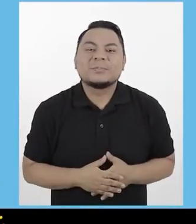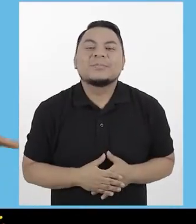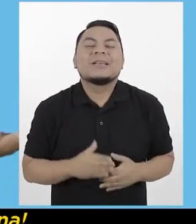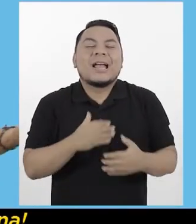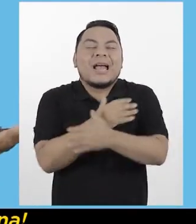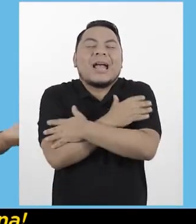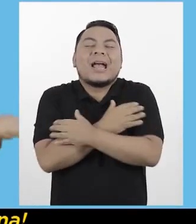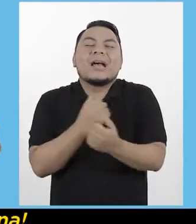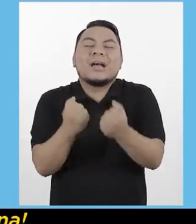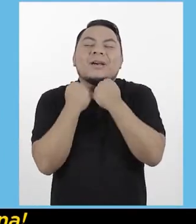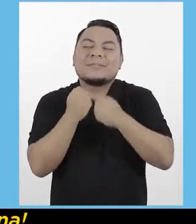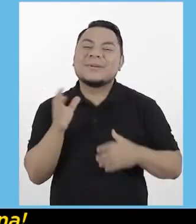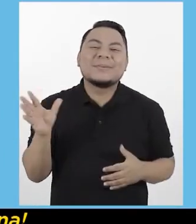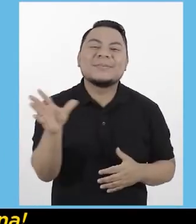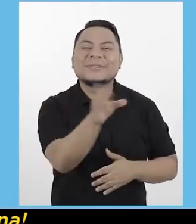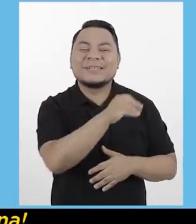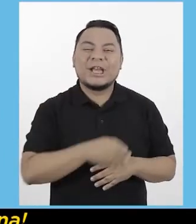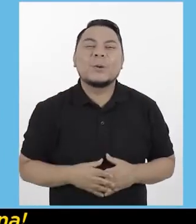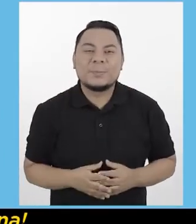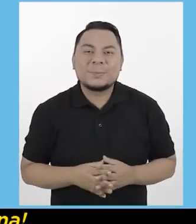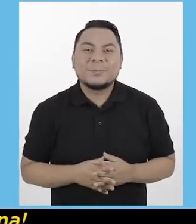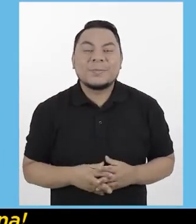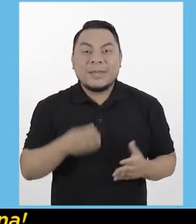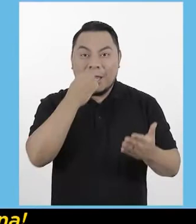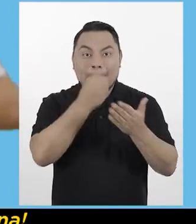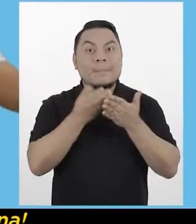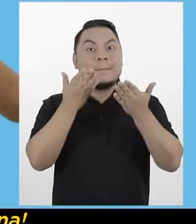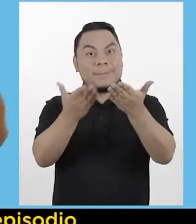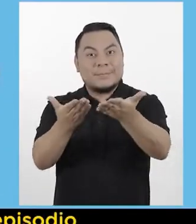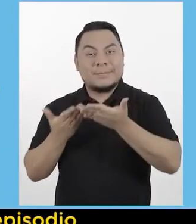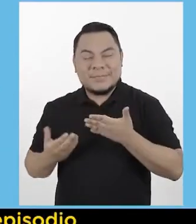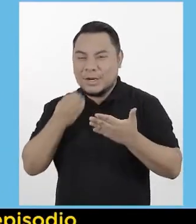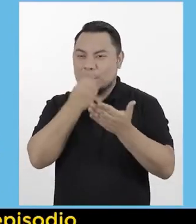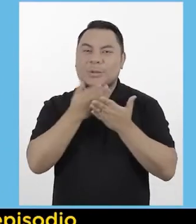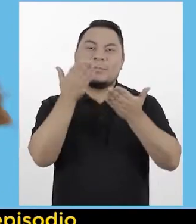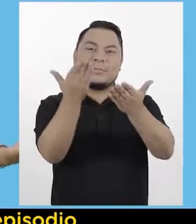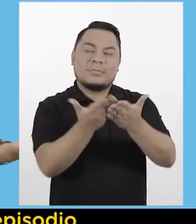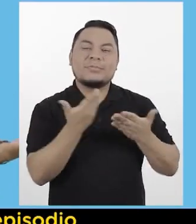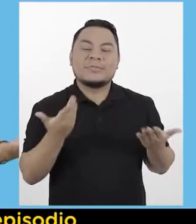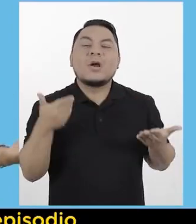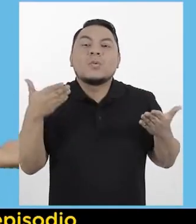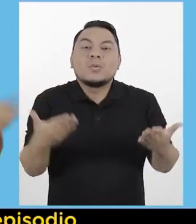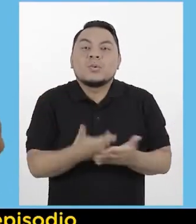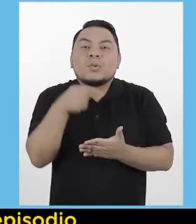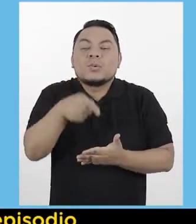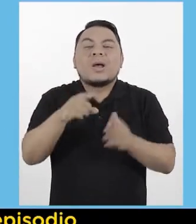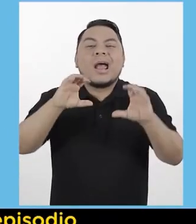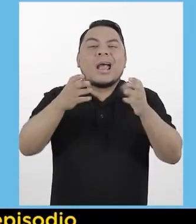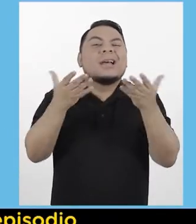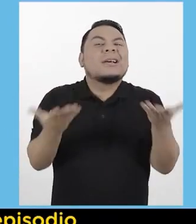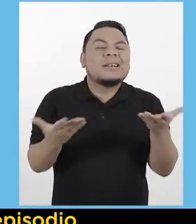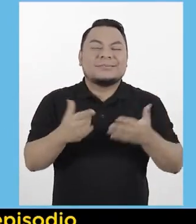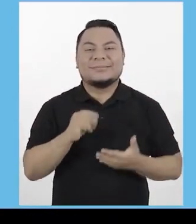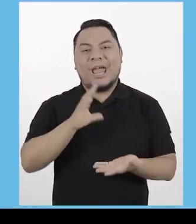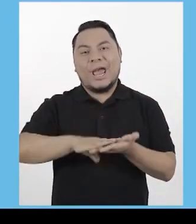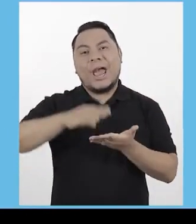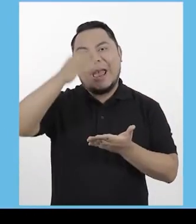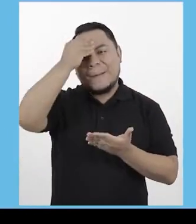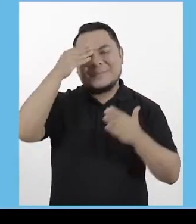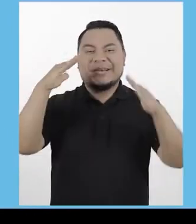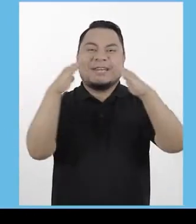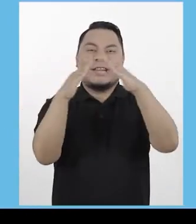empezar. ¡Alin puncha waihe pana chaikuna! Bienvenidas y bienvenidos a un nuevo episodio